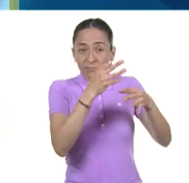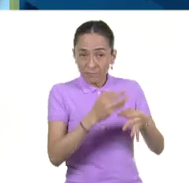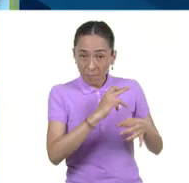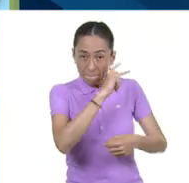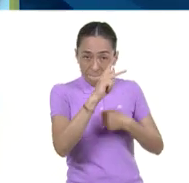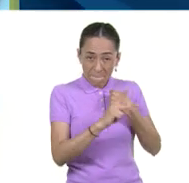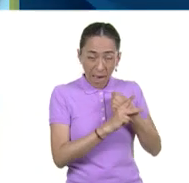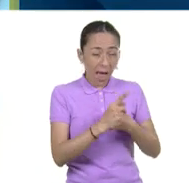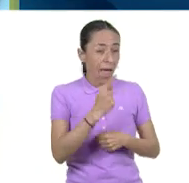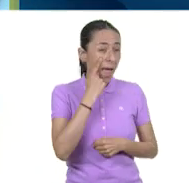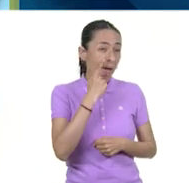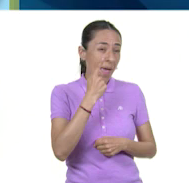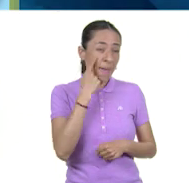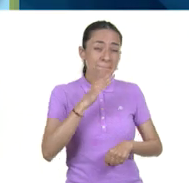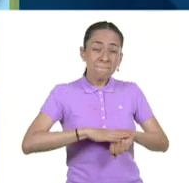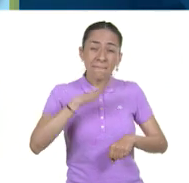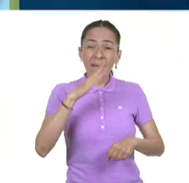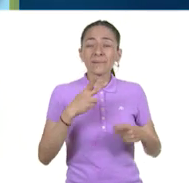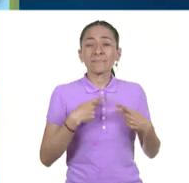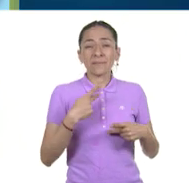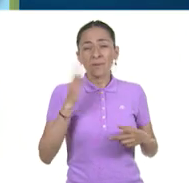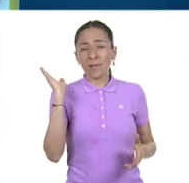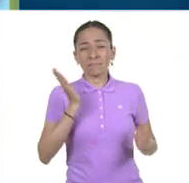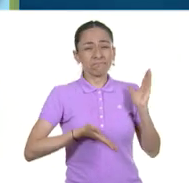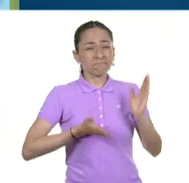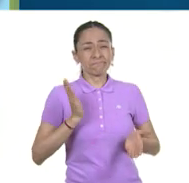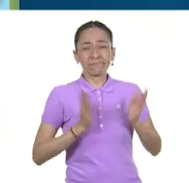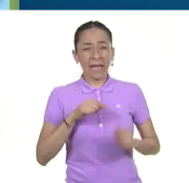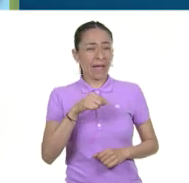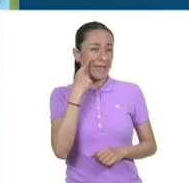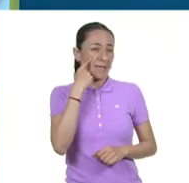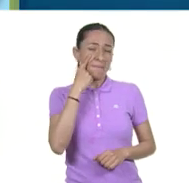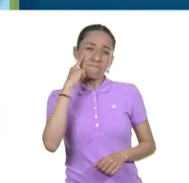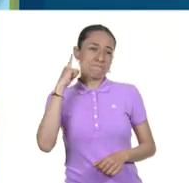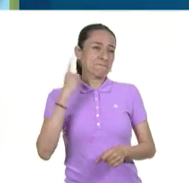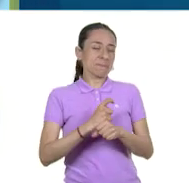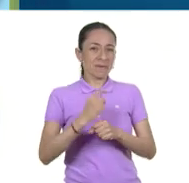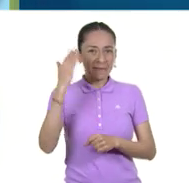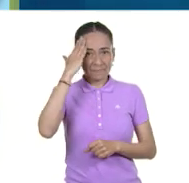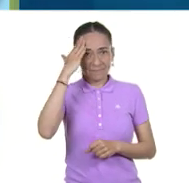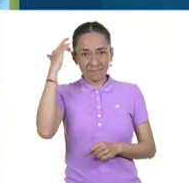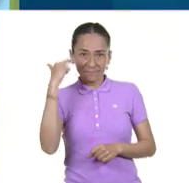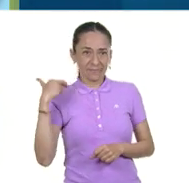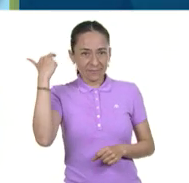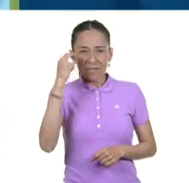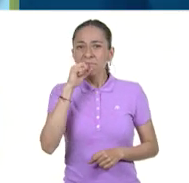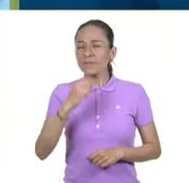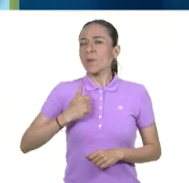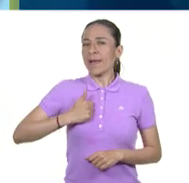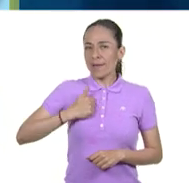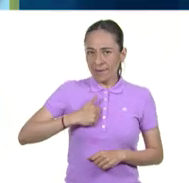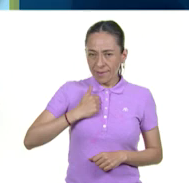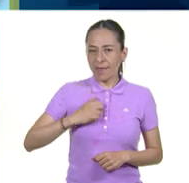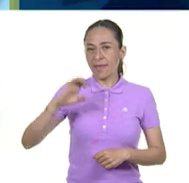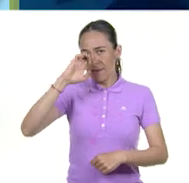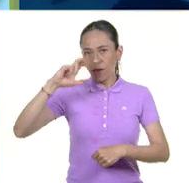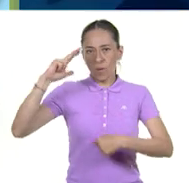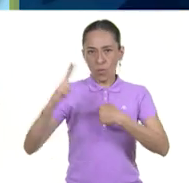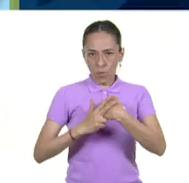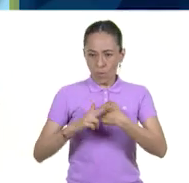mayor cantidad de inmigrantes en el mundo, así como Canadá, Europa